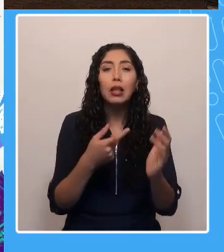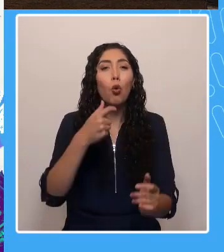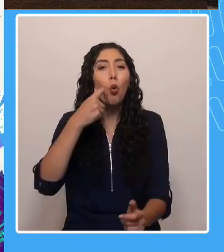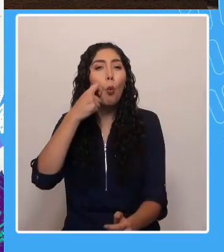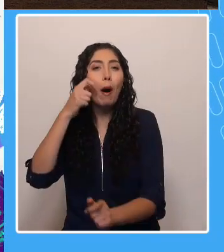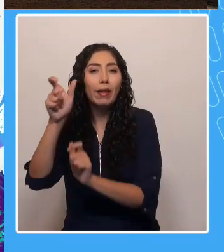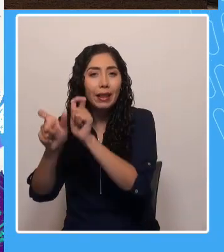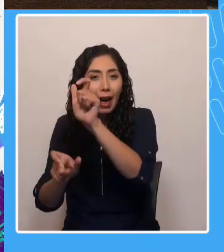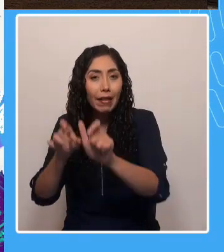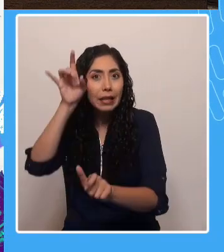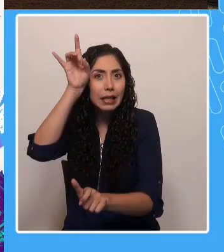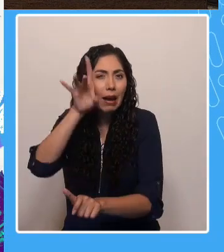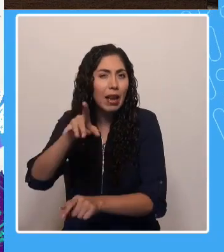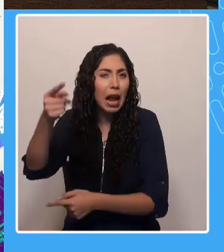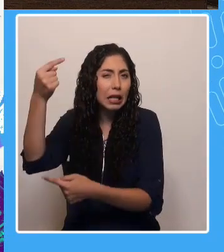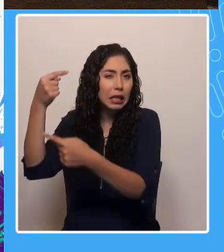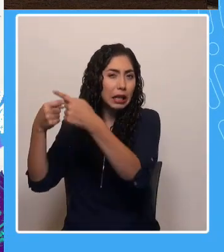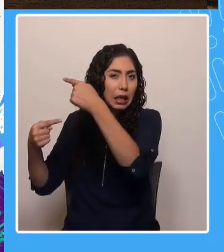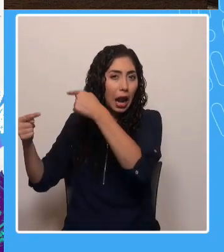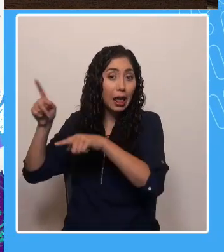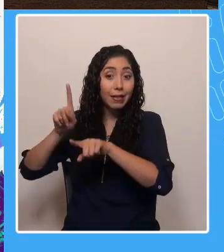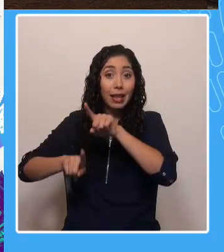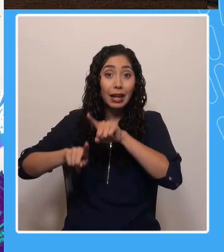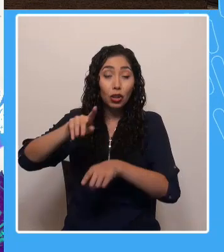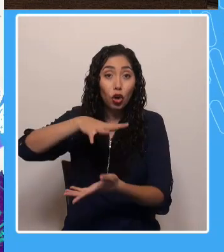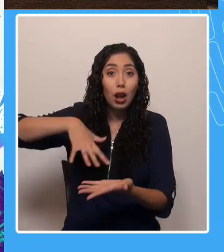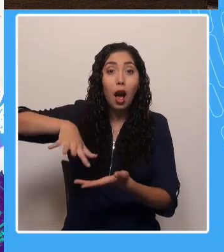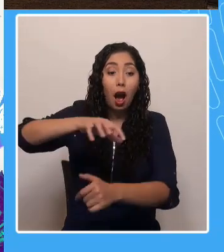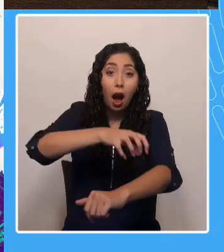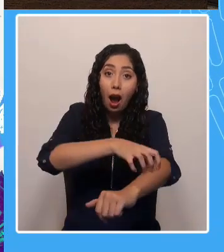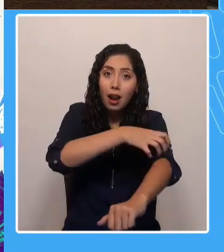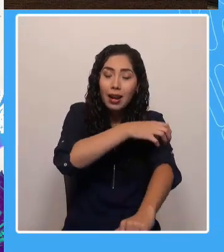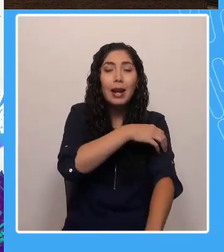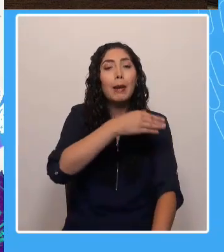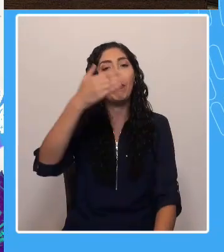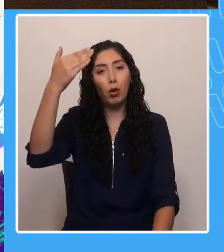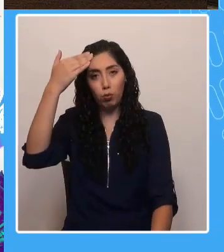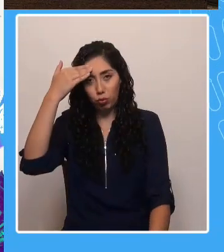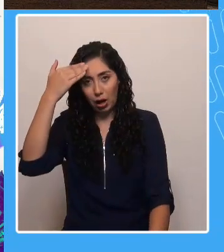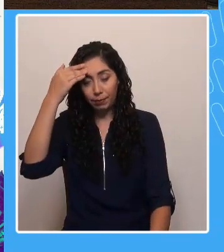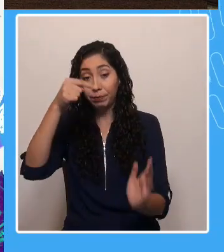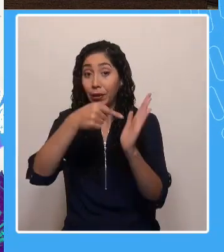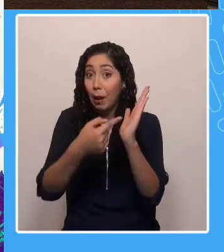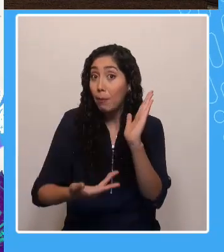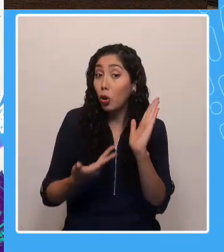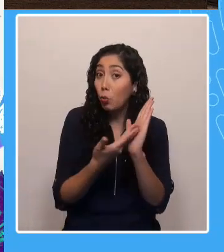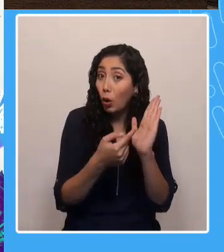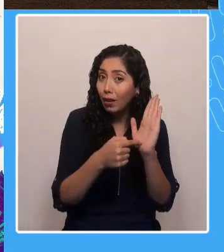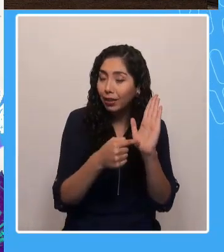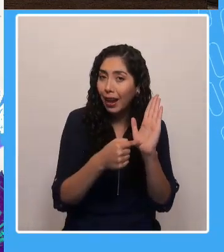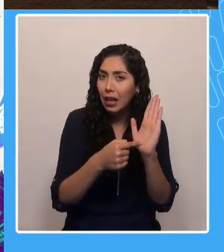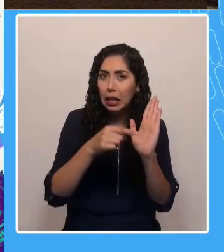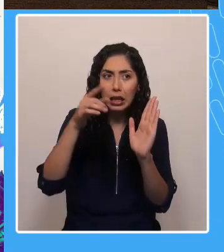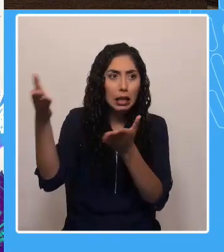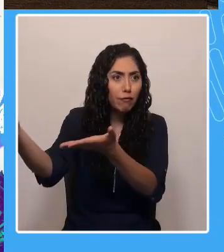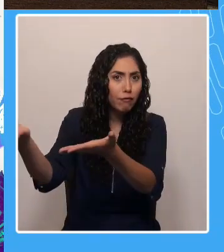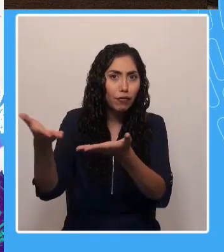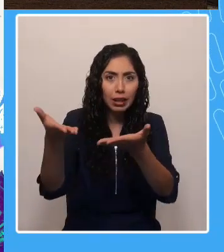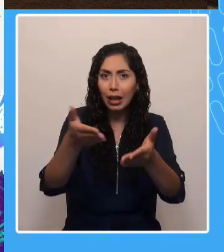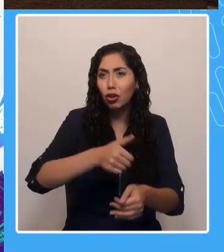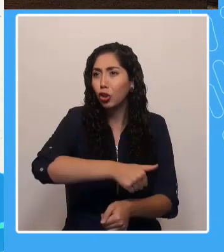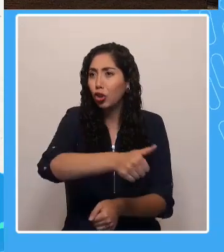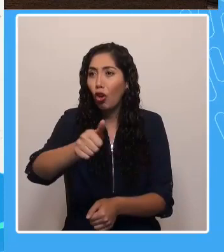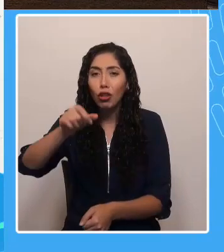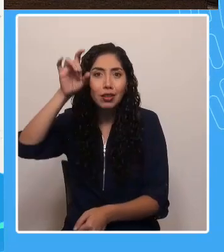saberes ancestrales, territoriales y populares. En esta propuesta están invitados todos los saberes, y esto es muy